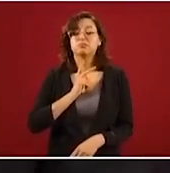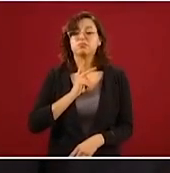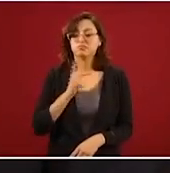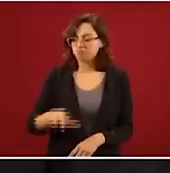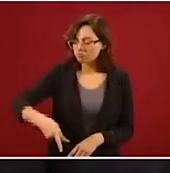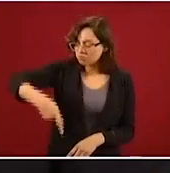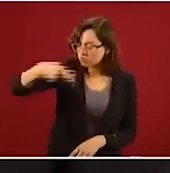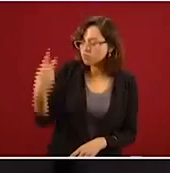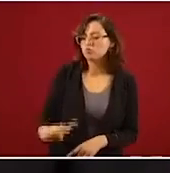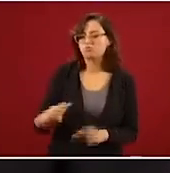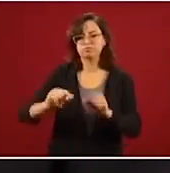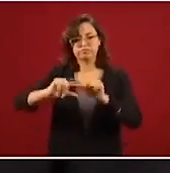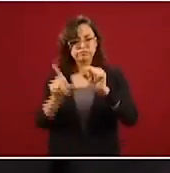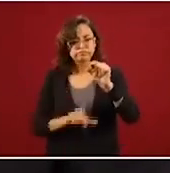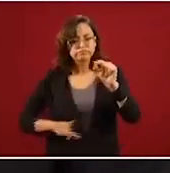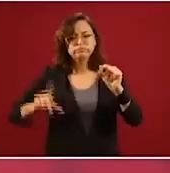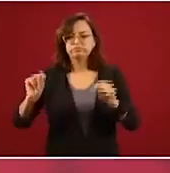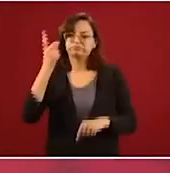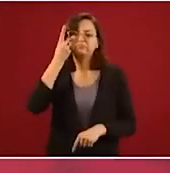es del pueblo, es de la nación,